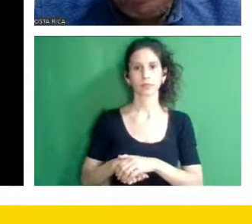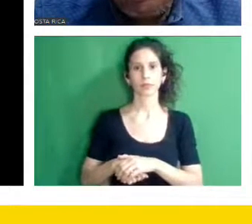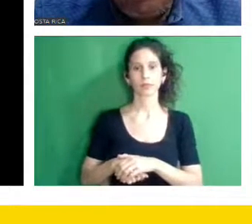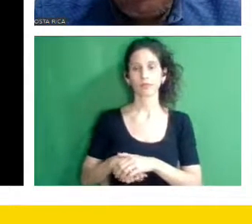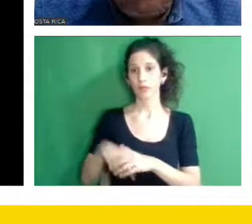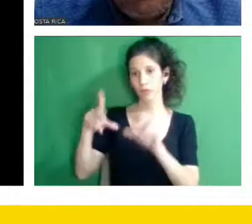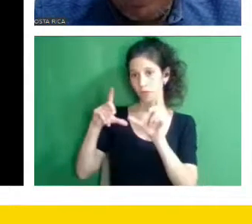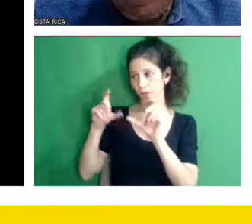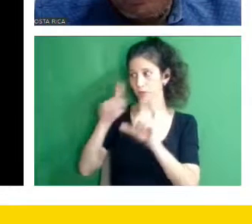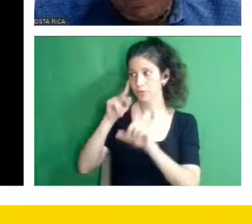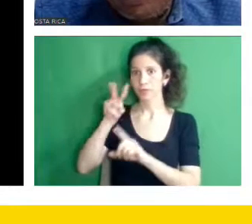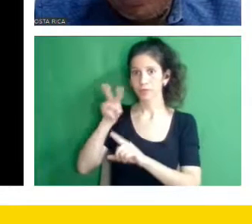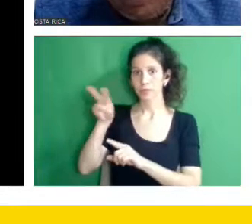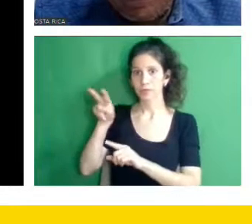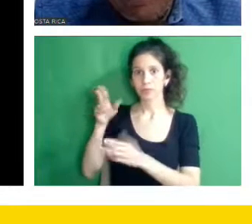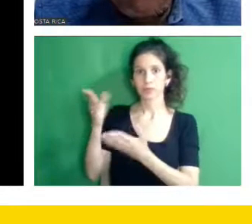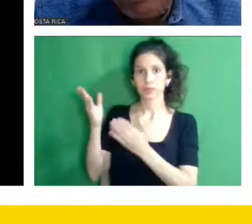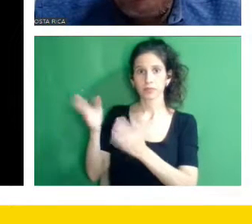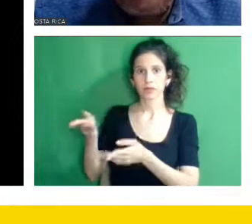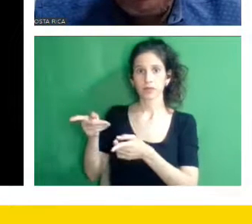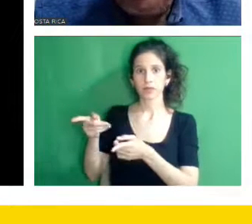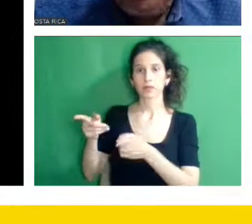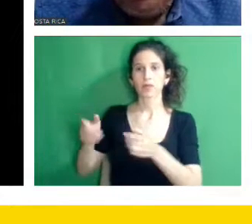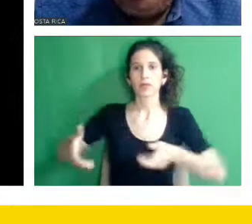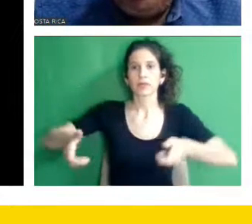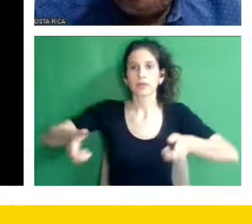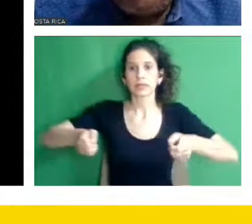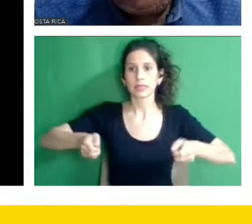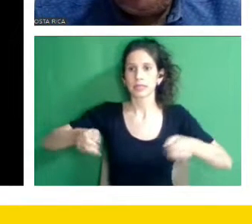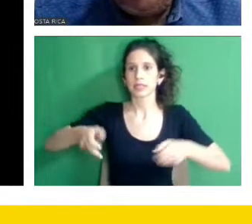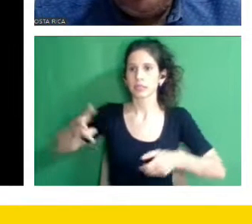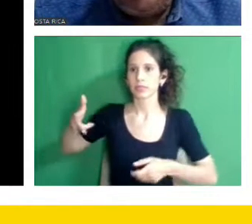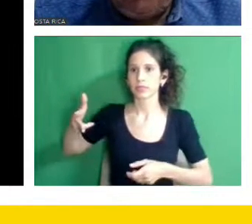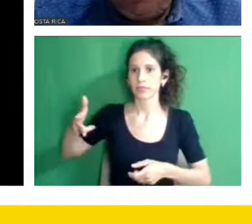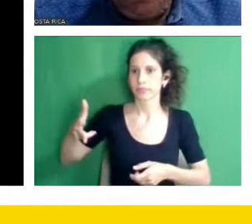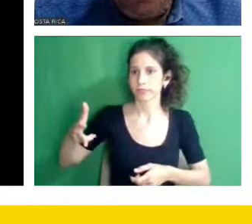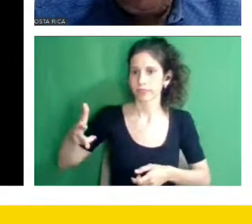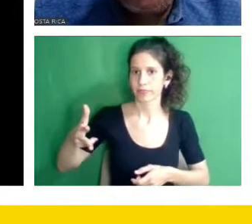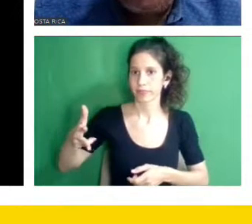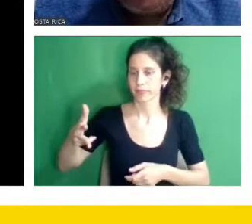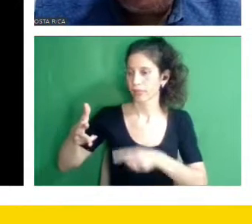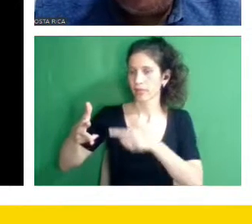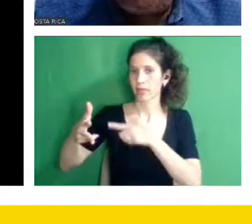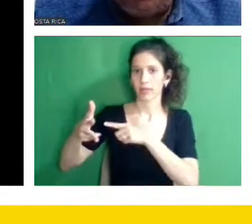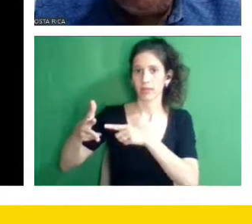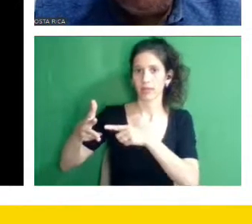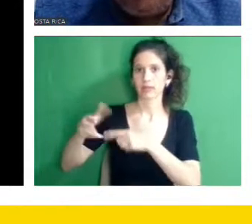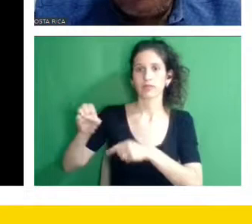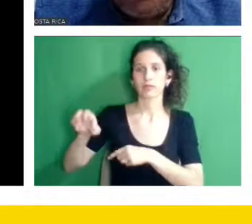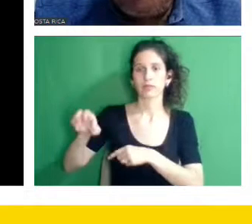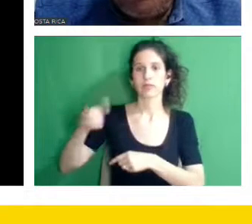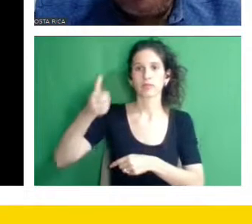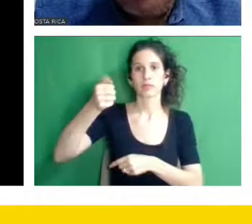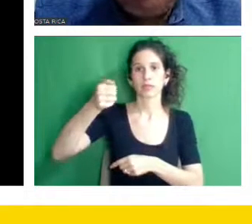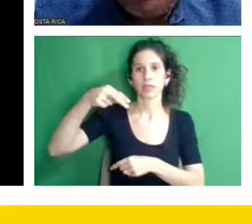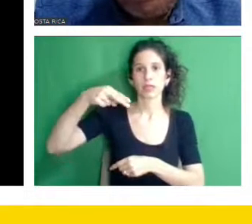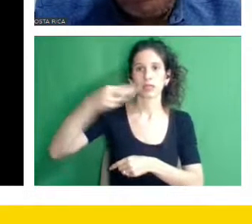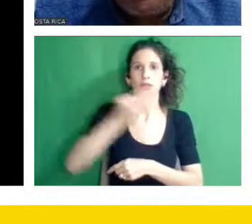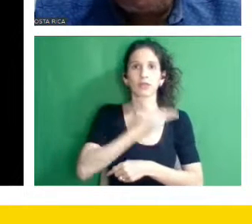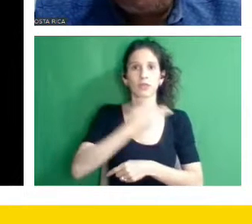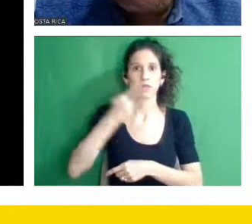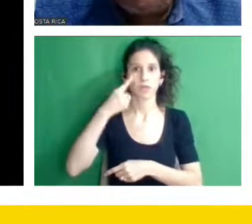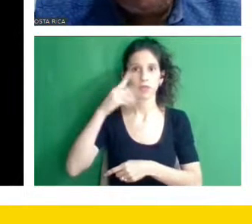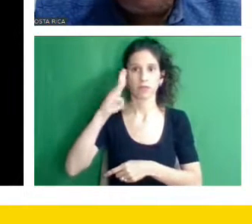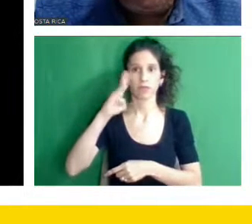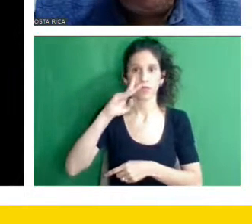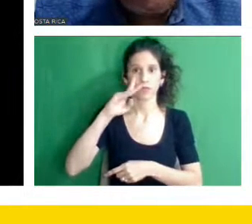la silla de ruedas, la silla anfibia, que es una silla de bajo costo que se puede producir inmediatamente